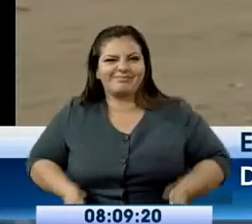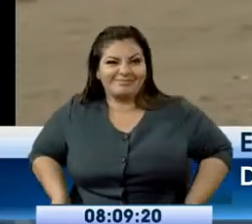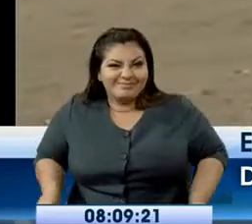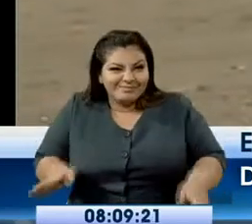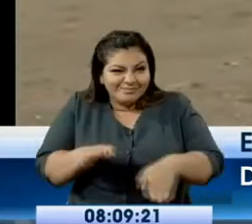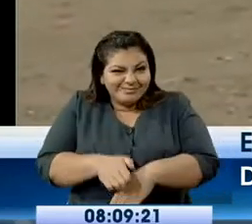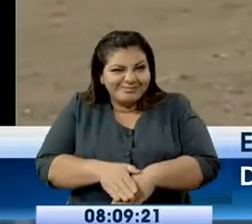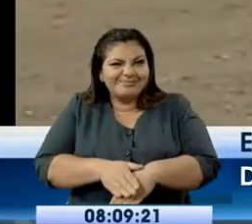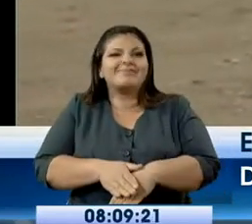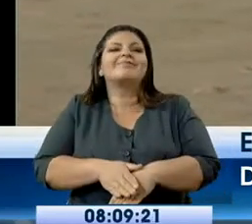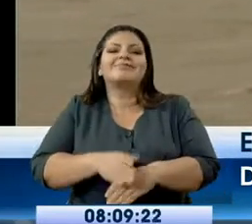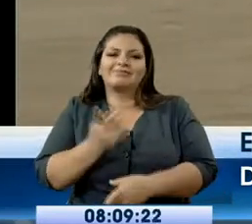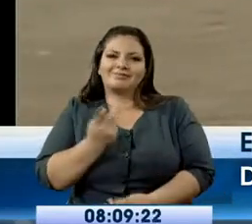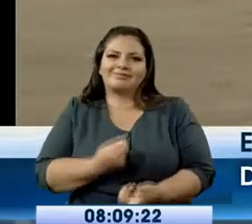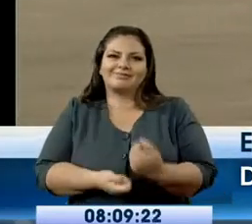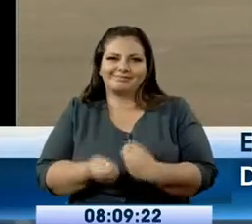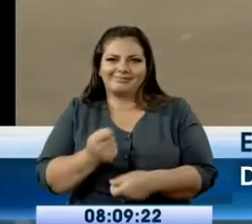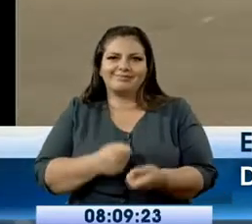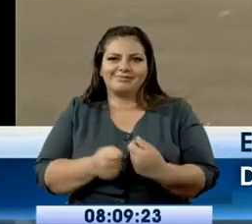ellos